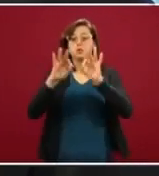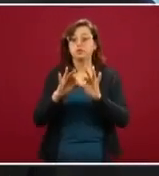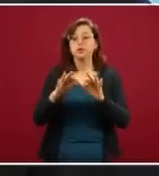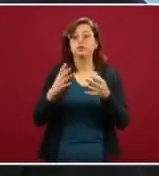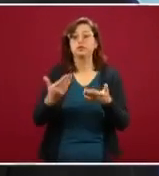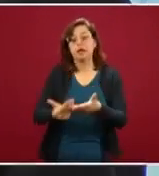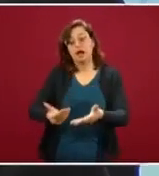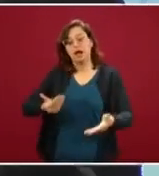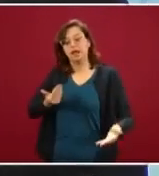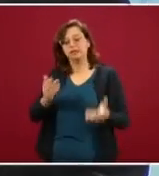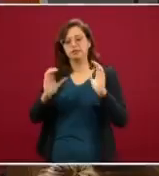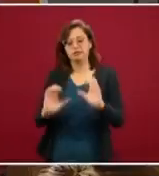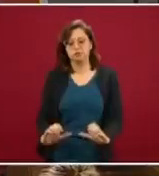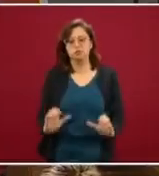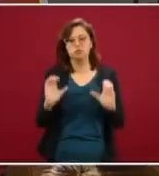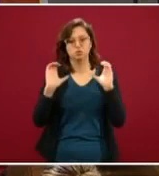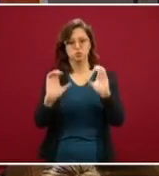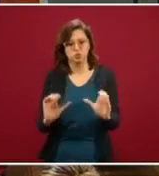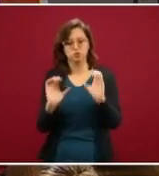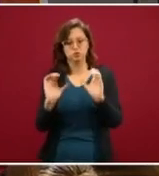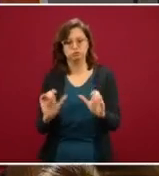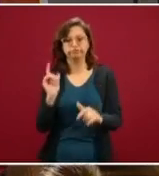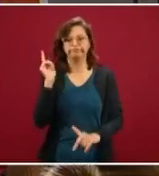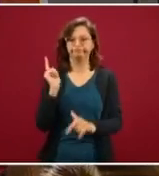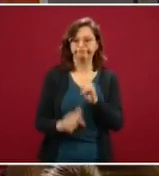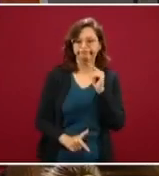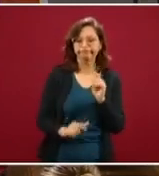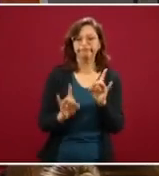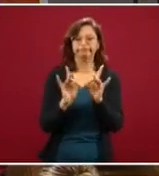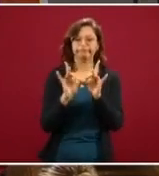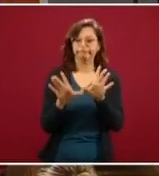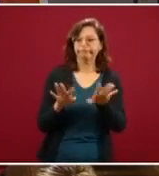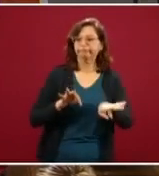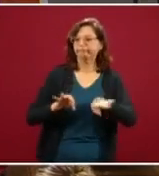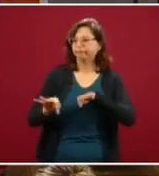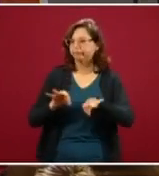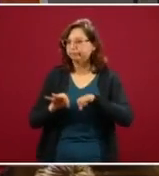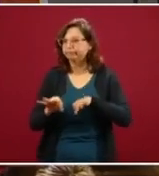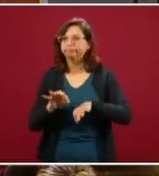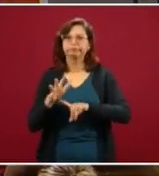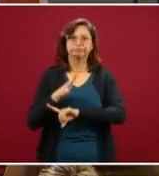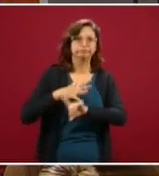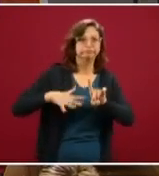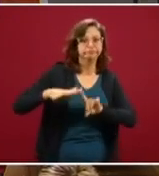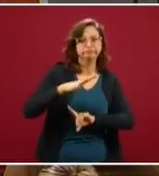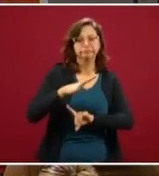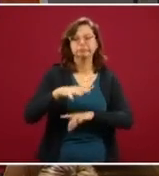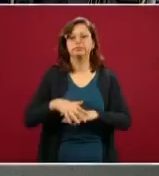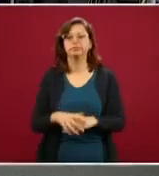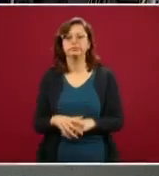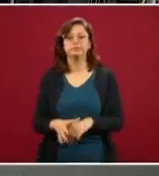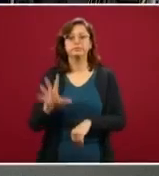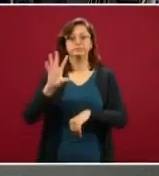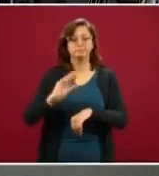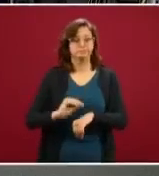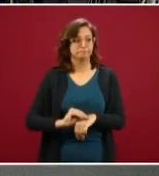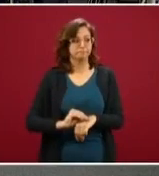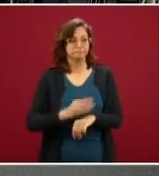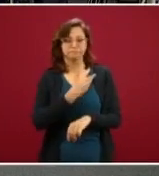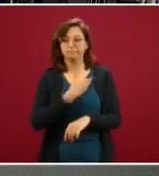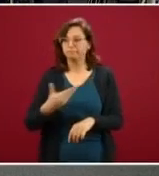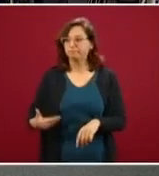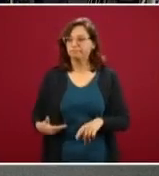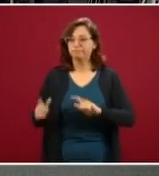de prevención en cada campo de trabajo y en cada espacio social. Con el permiso del presidente, le doy la palabra a la